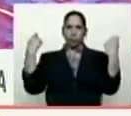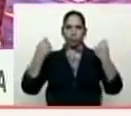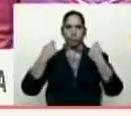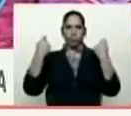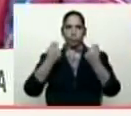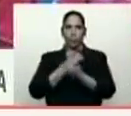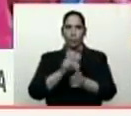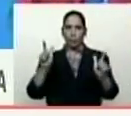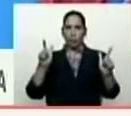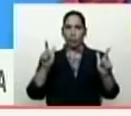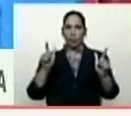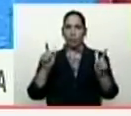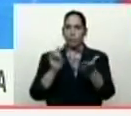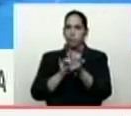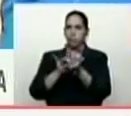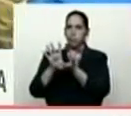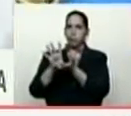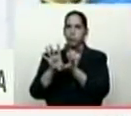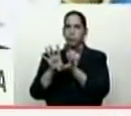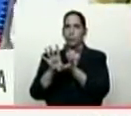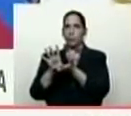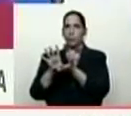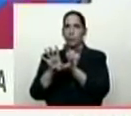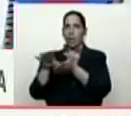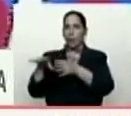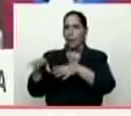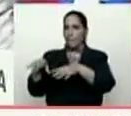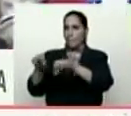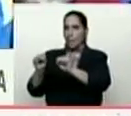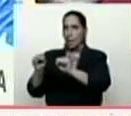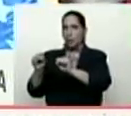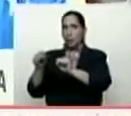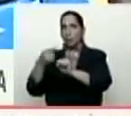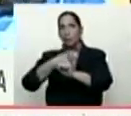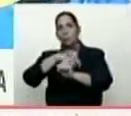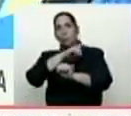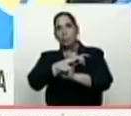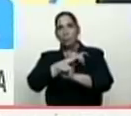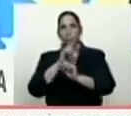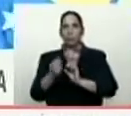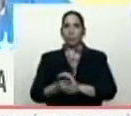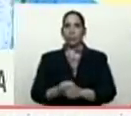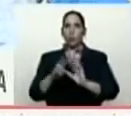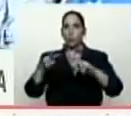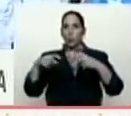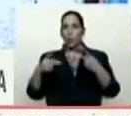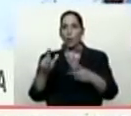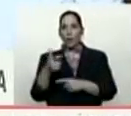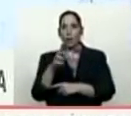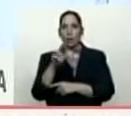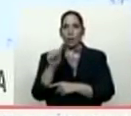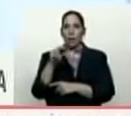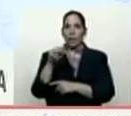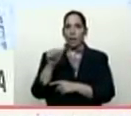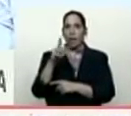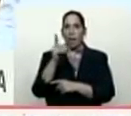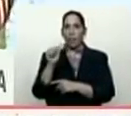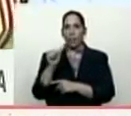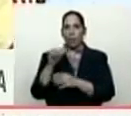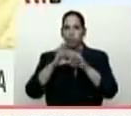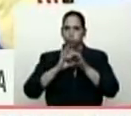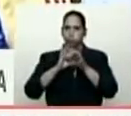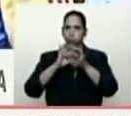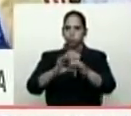para expulsar definitivamente al Imperio Español del Virreinato de la Nueva Granada, con el firme propósito de consolidar